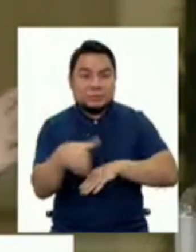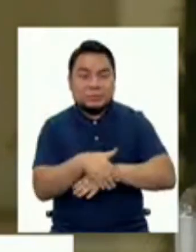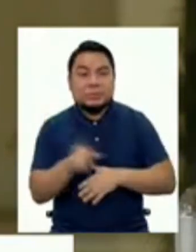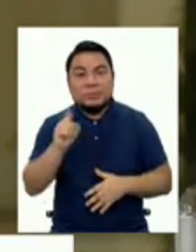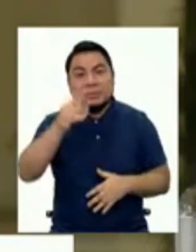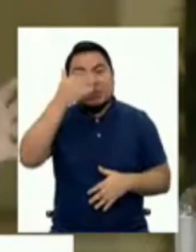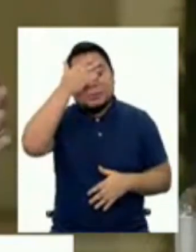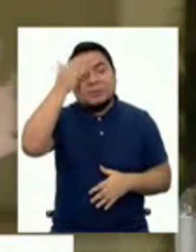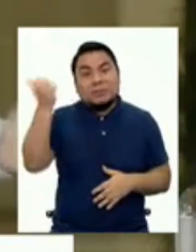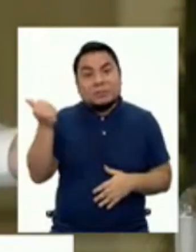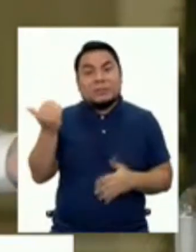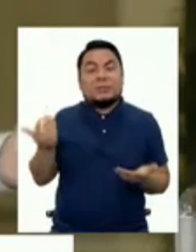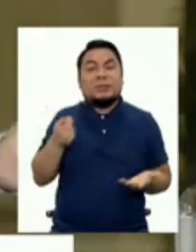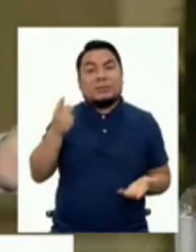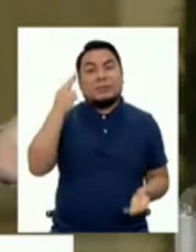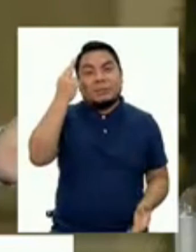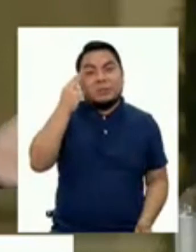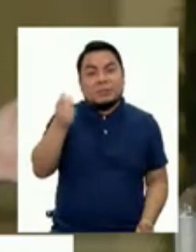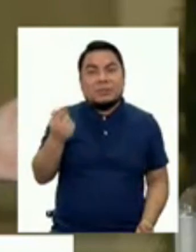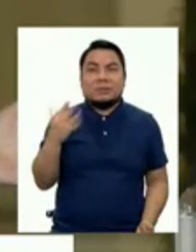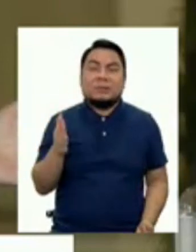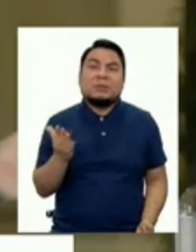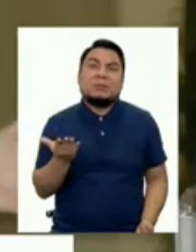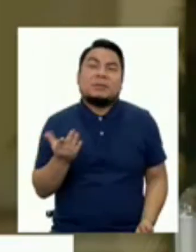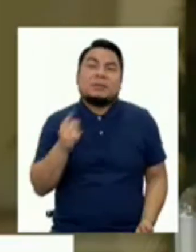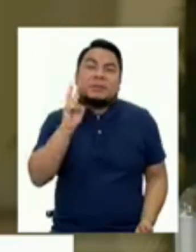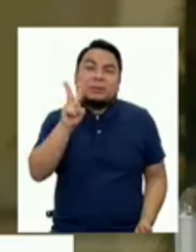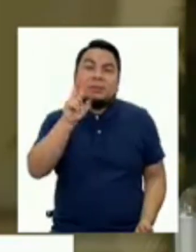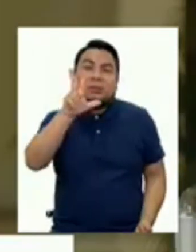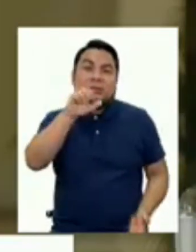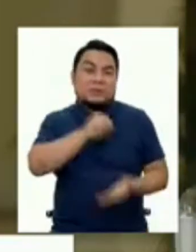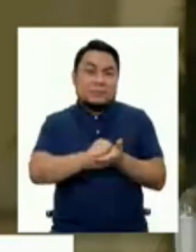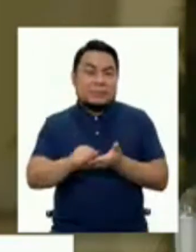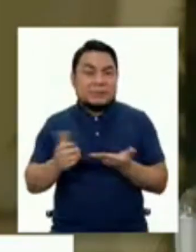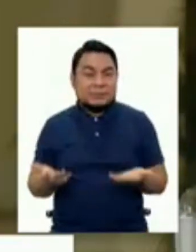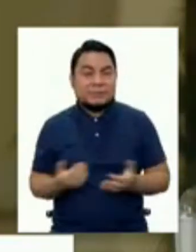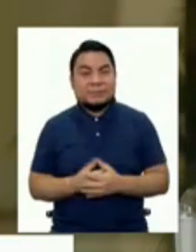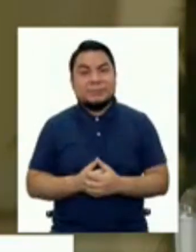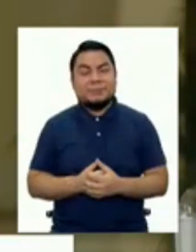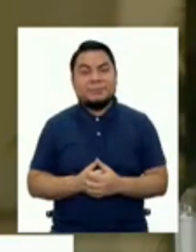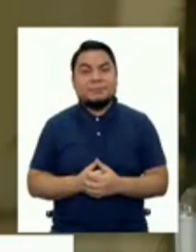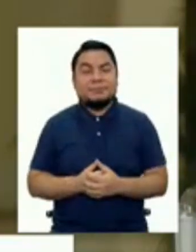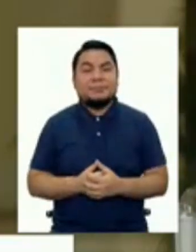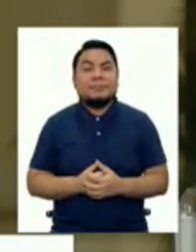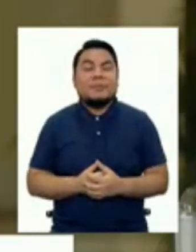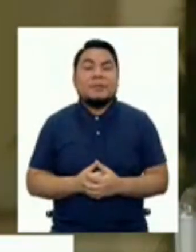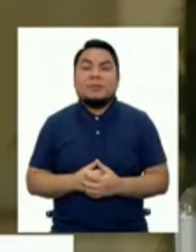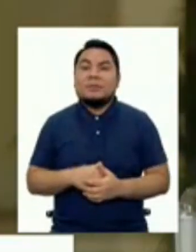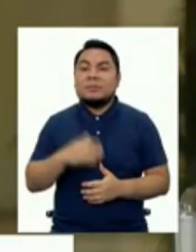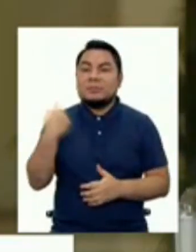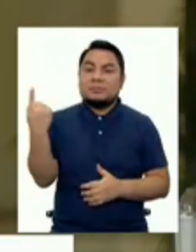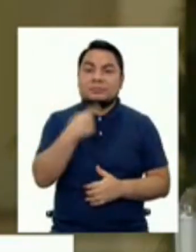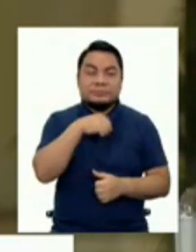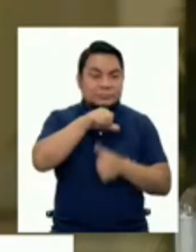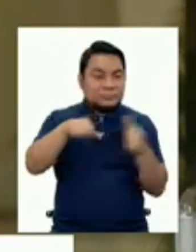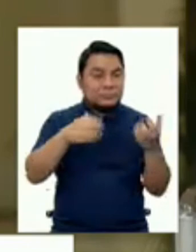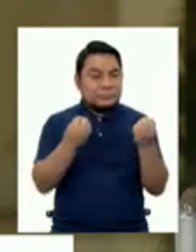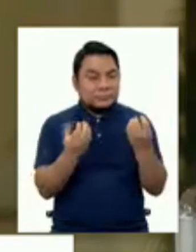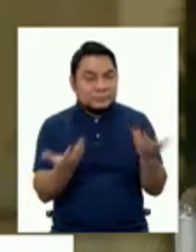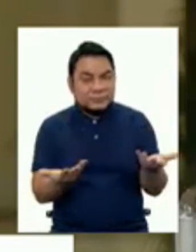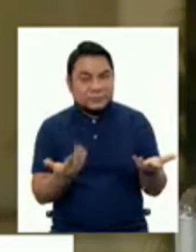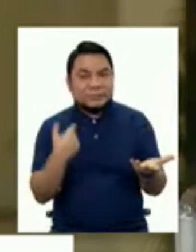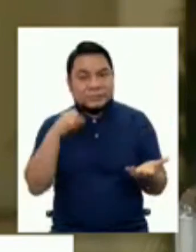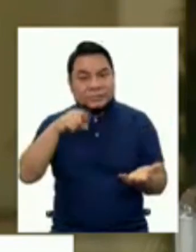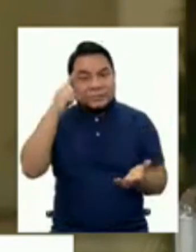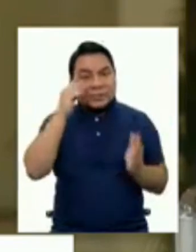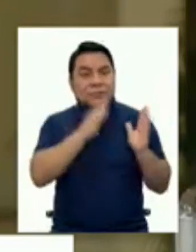¿nos olvidamos de lo que reflexionábamos hace 2-3 meses? El bien común es lo que